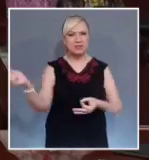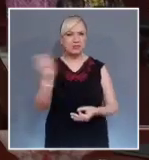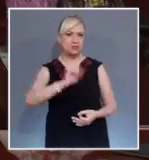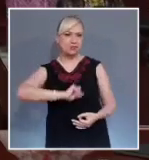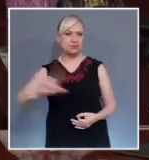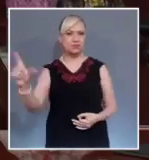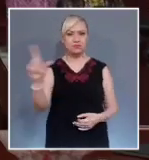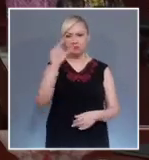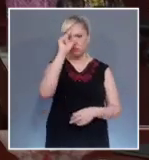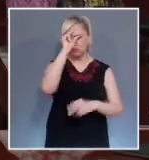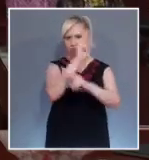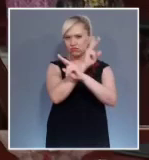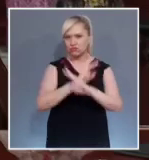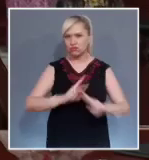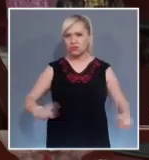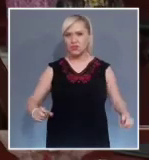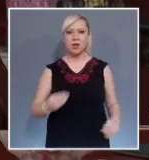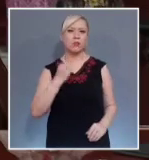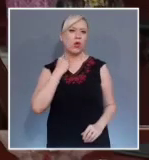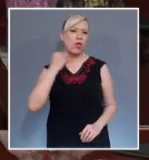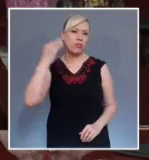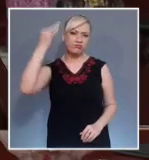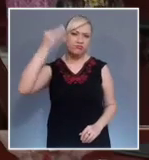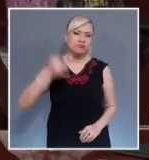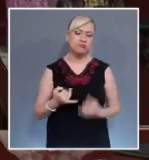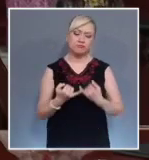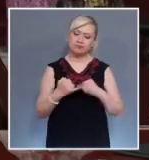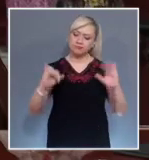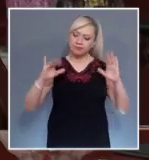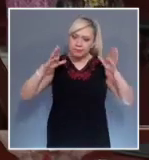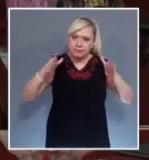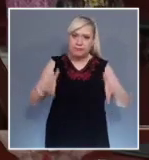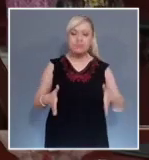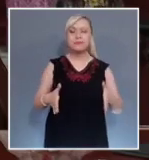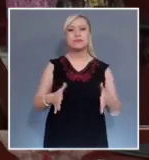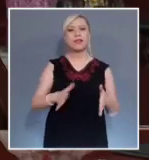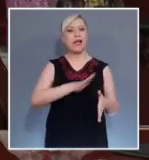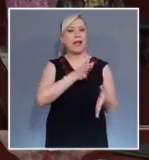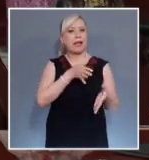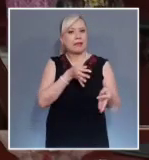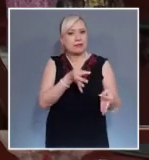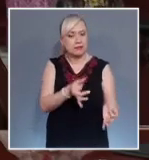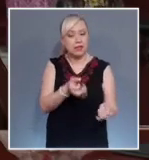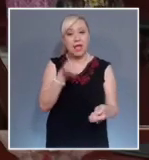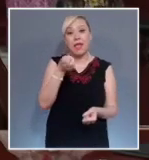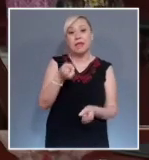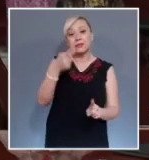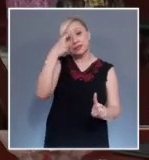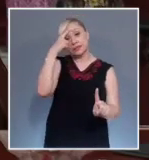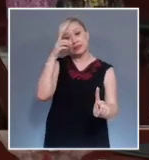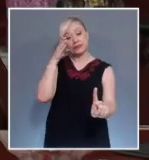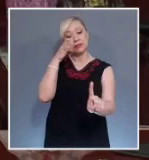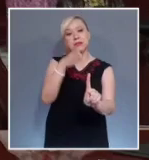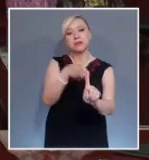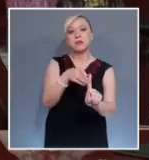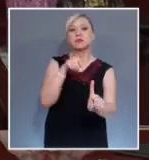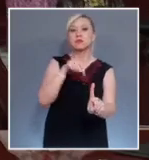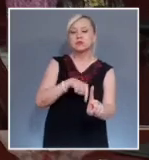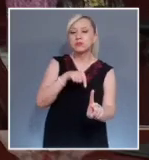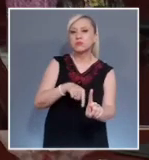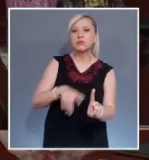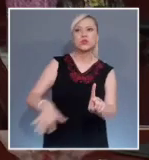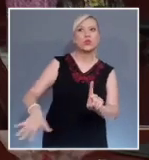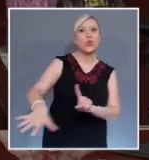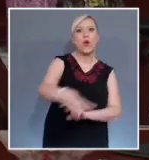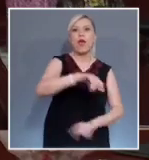una carrera judicial independiente y eficaz y este eje temático fue el que rigió todas las actividades que